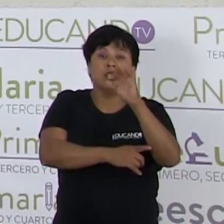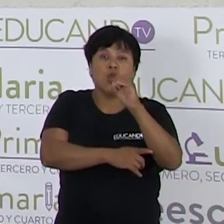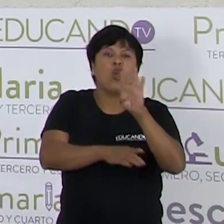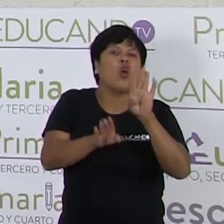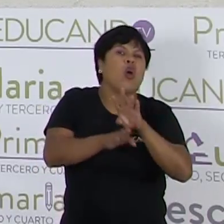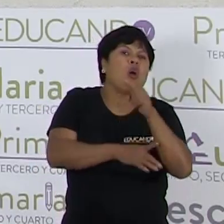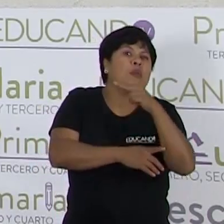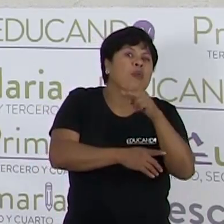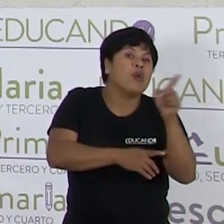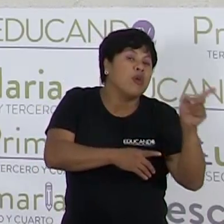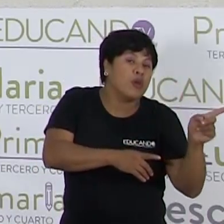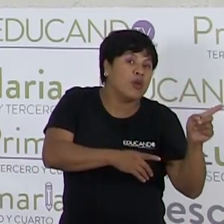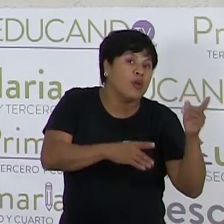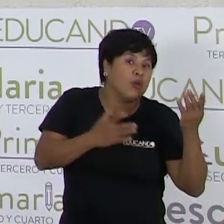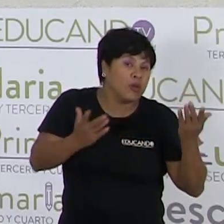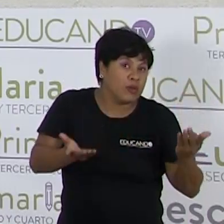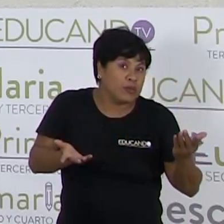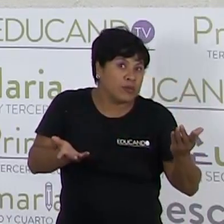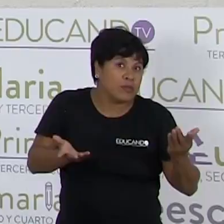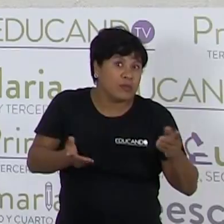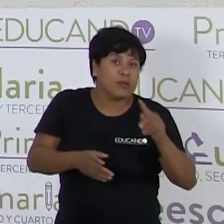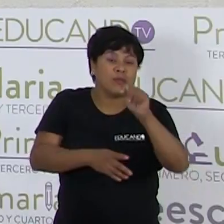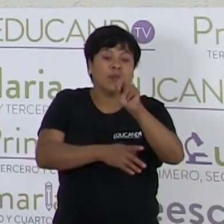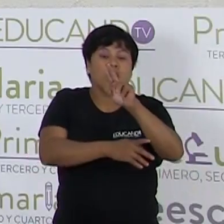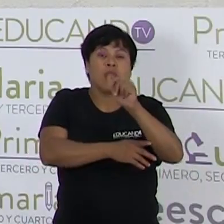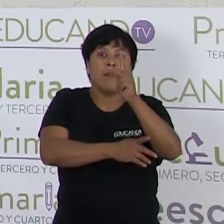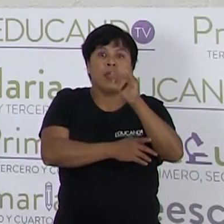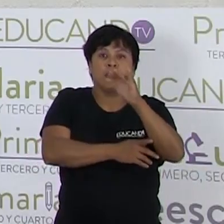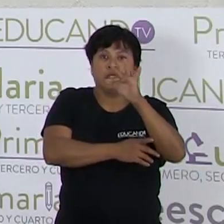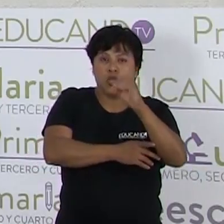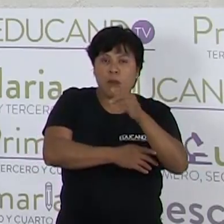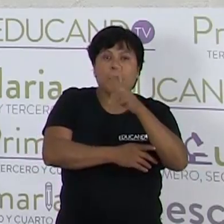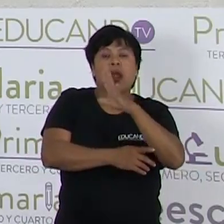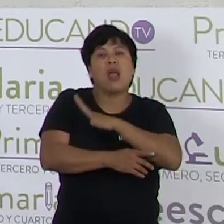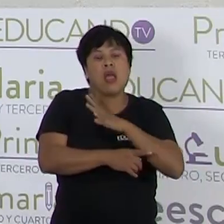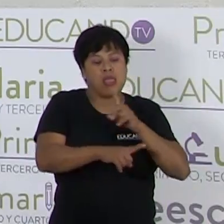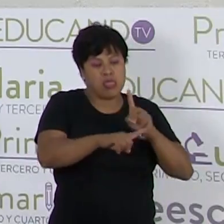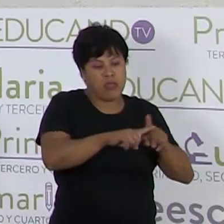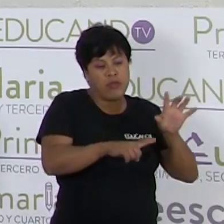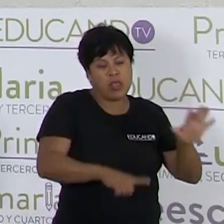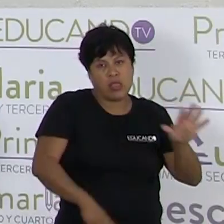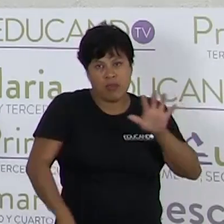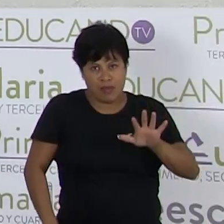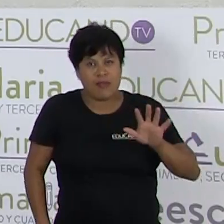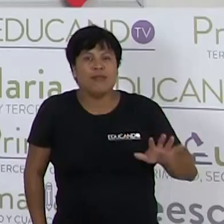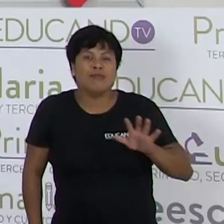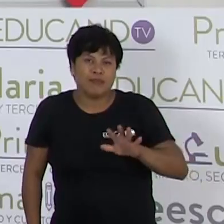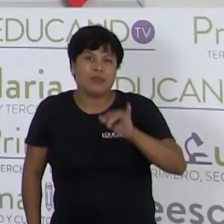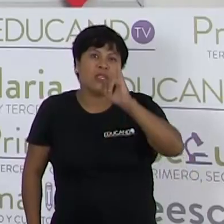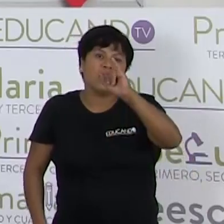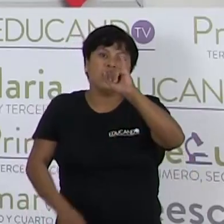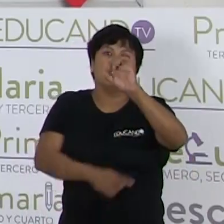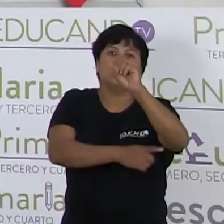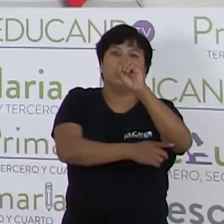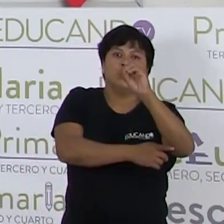de trapecios? Pues trapecios, ¿verdad? Pero cada uno tiene un nombre especial.